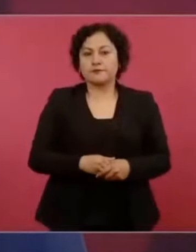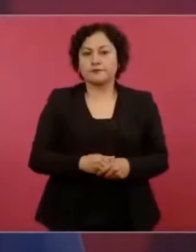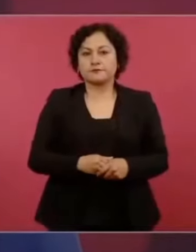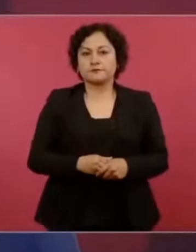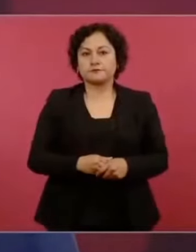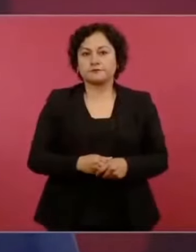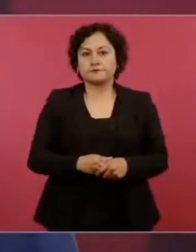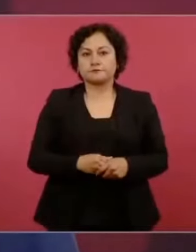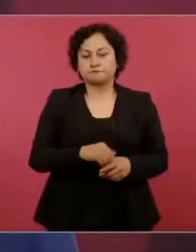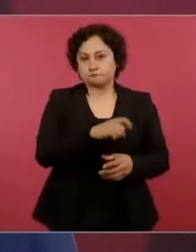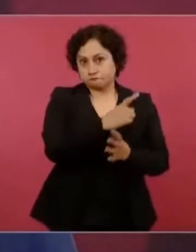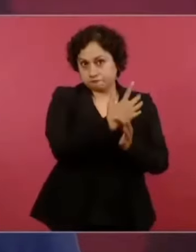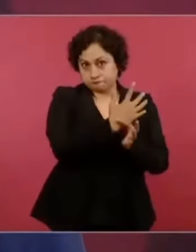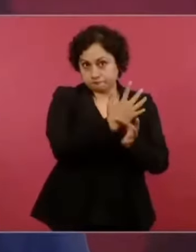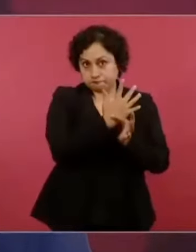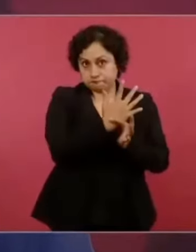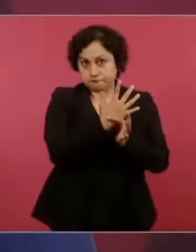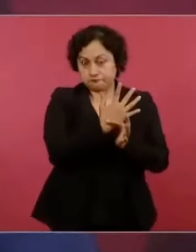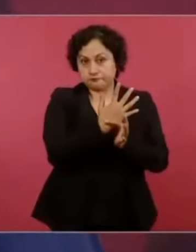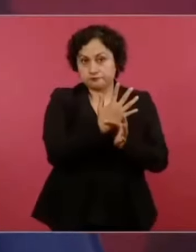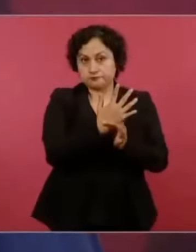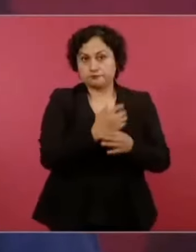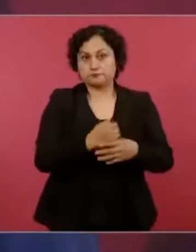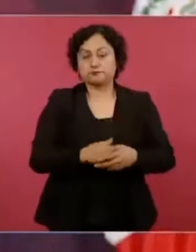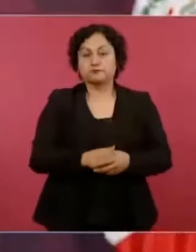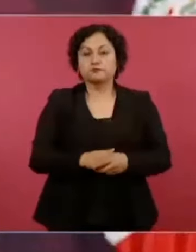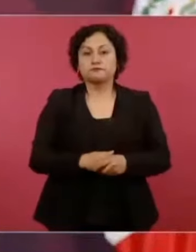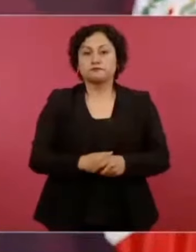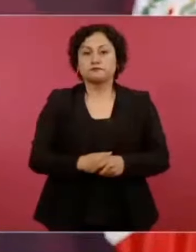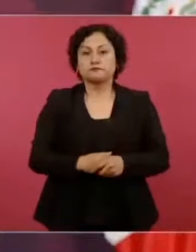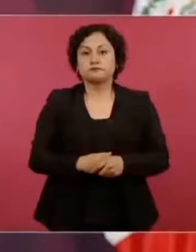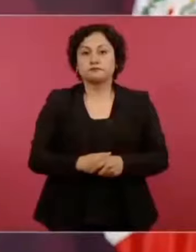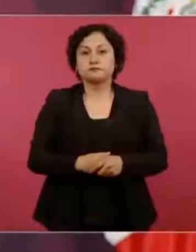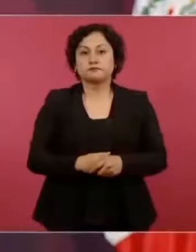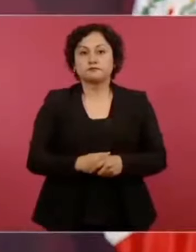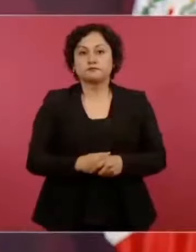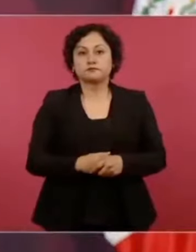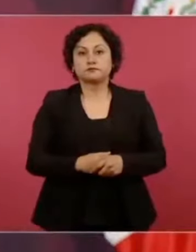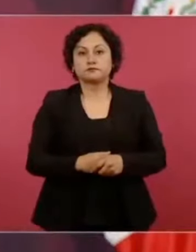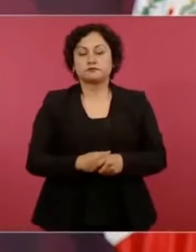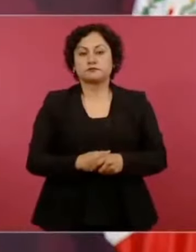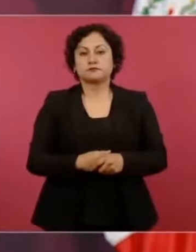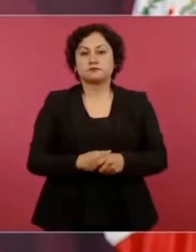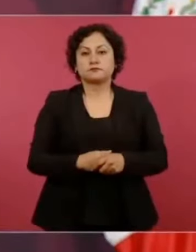decir que fue una presunta